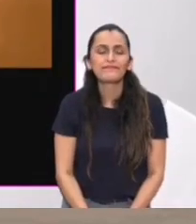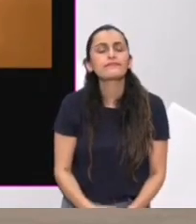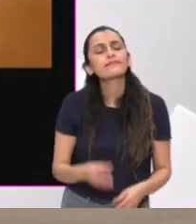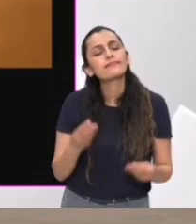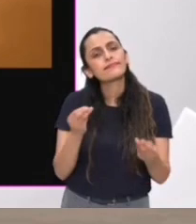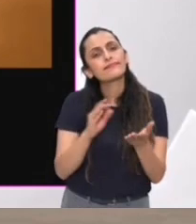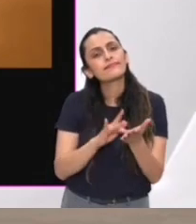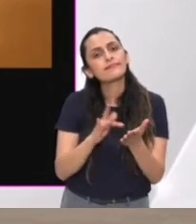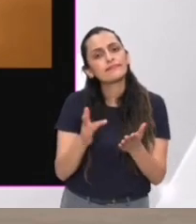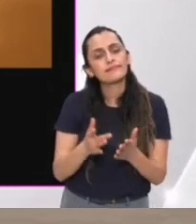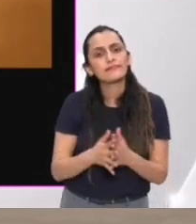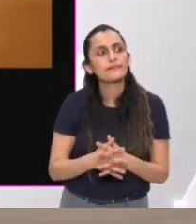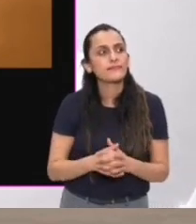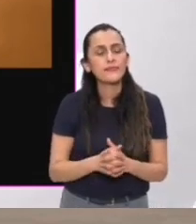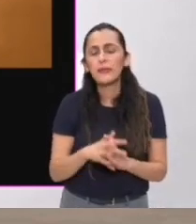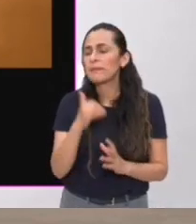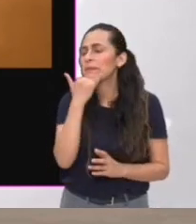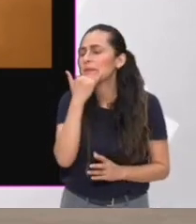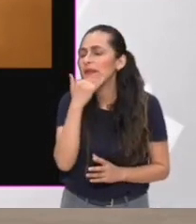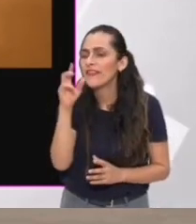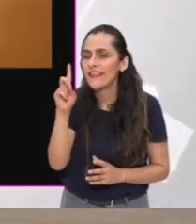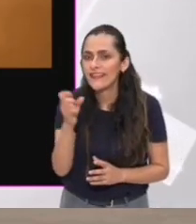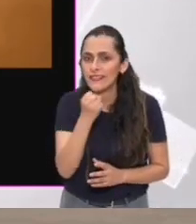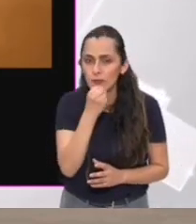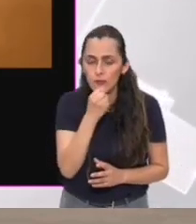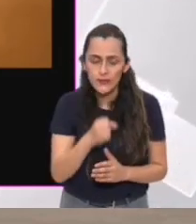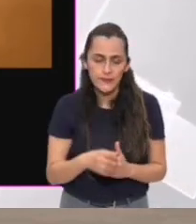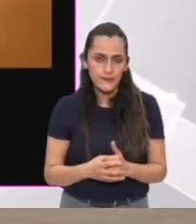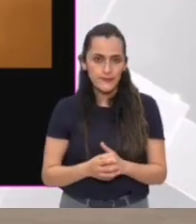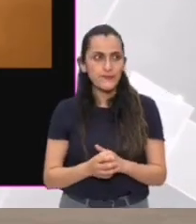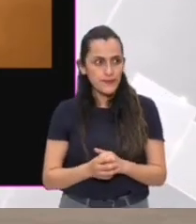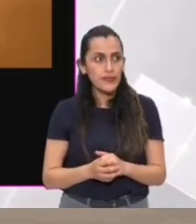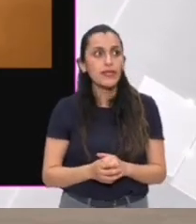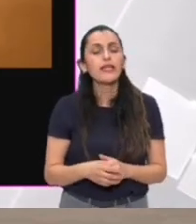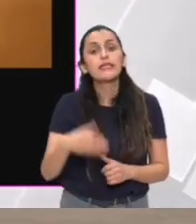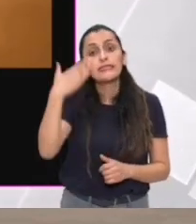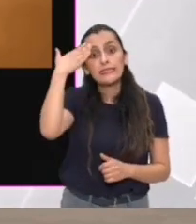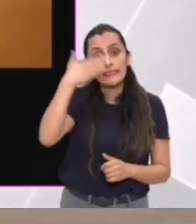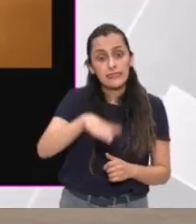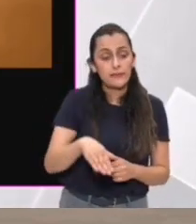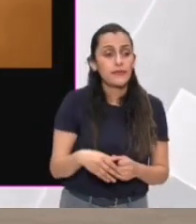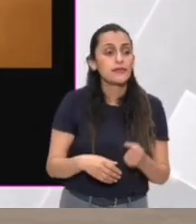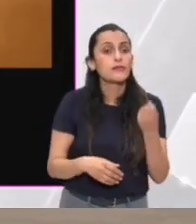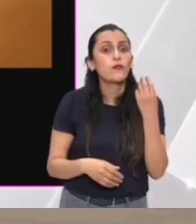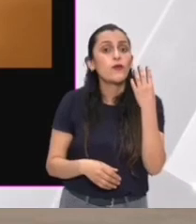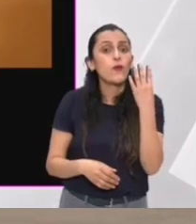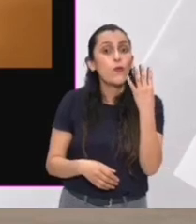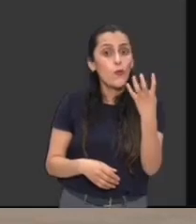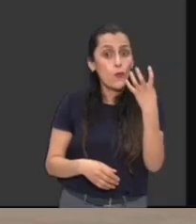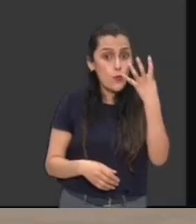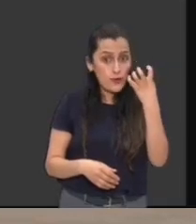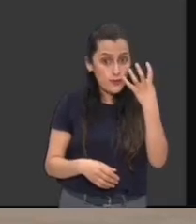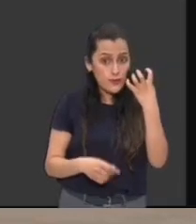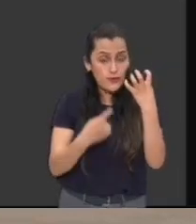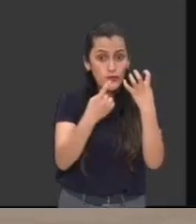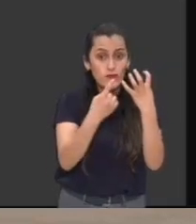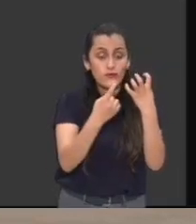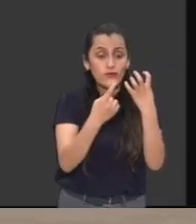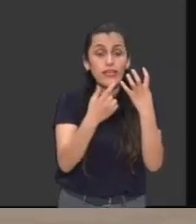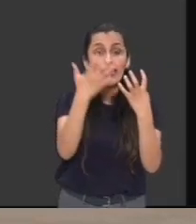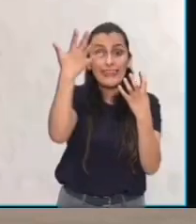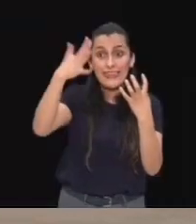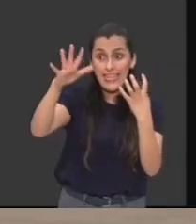gracias. Son 30 segundos. Que 4 de cada 10 pesos gastados en el país